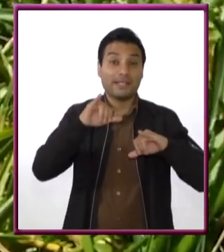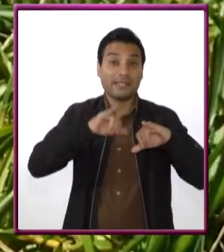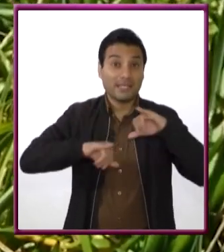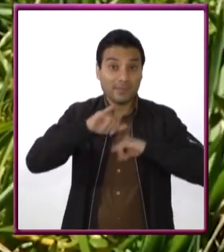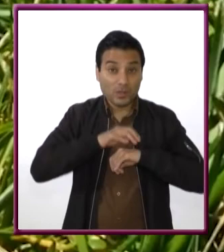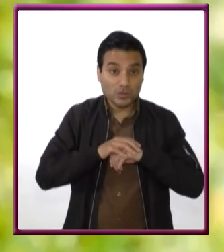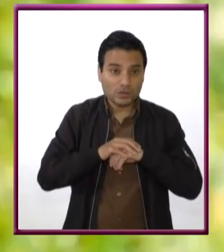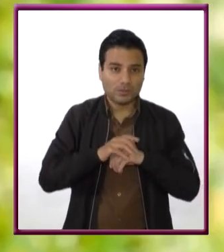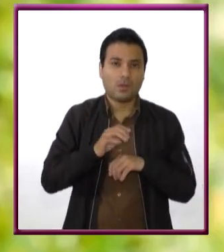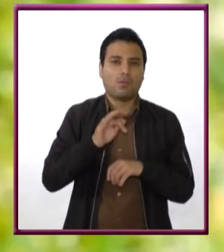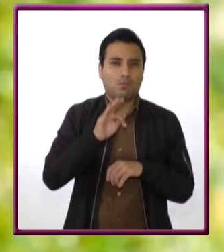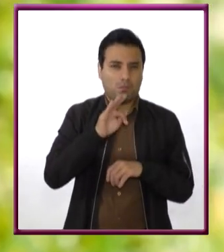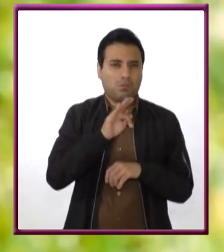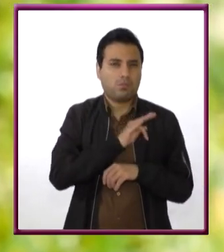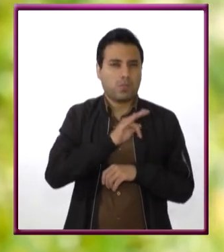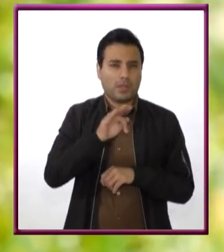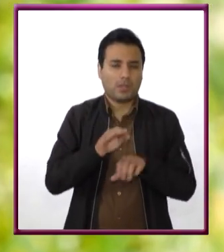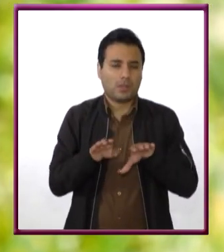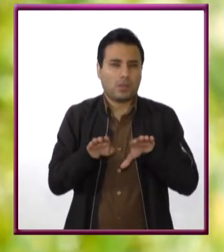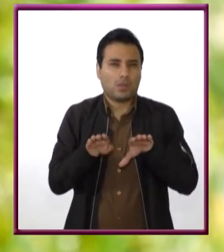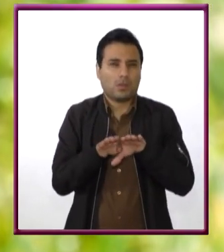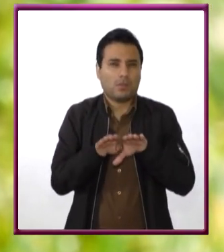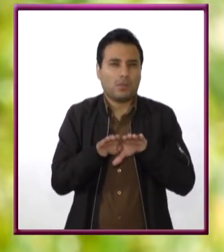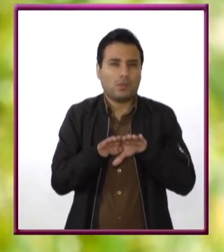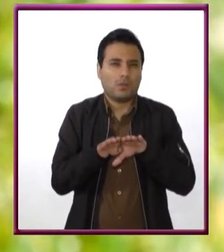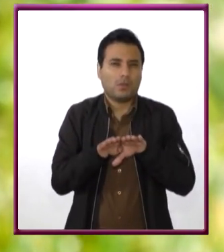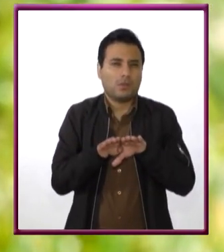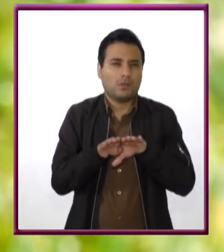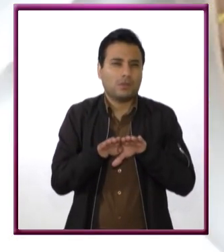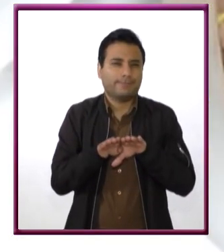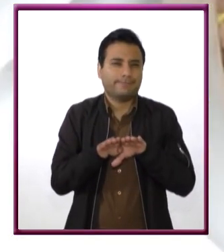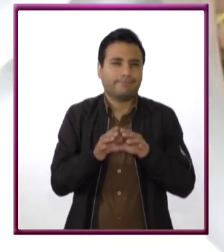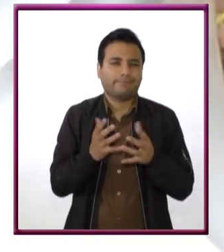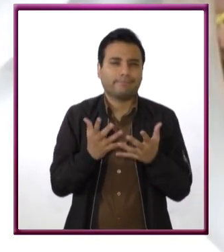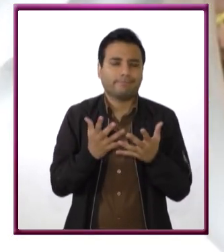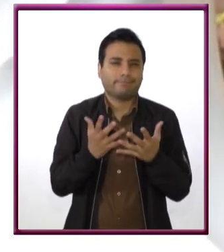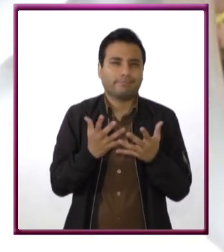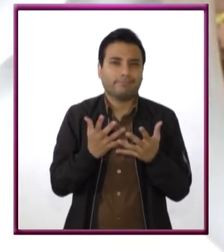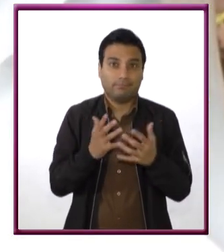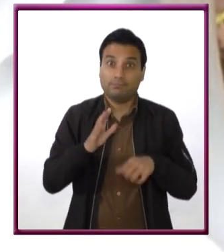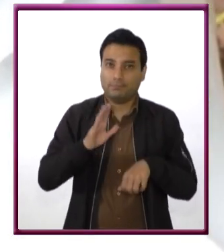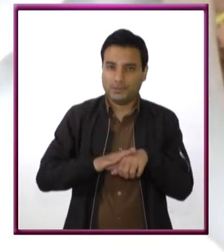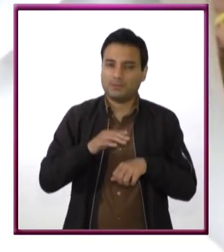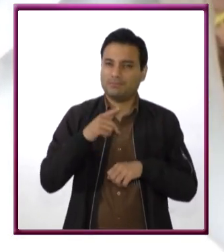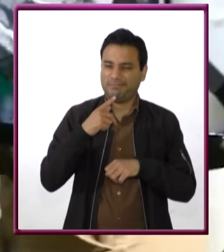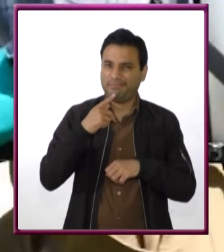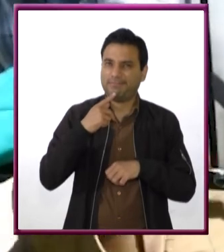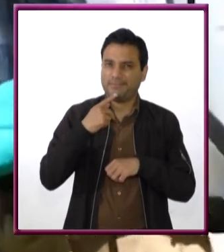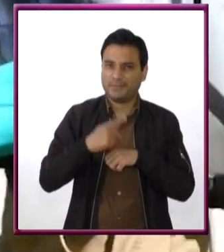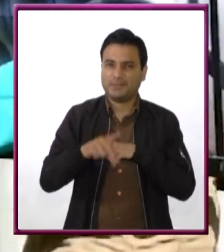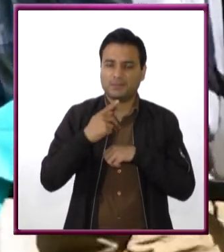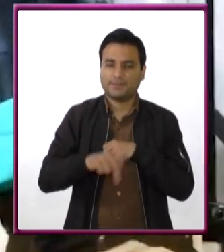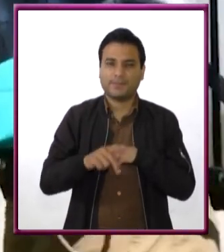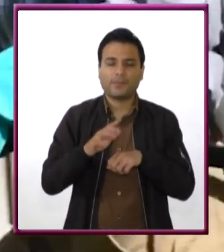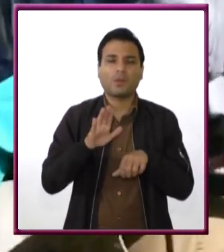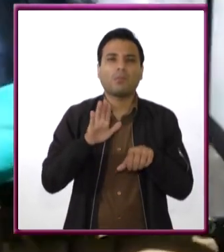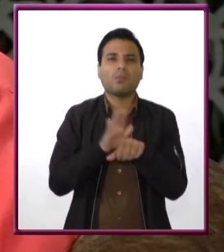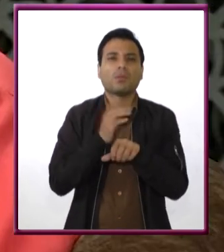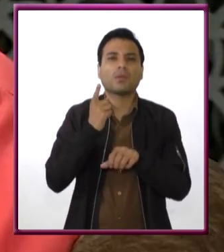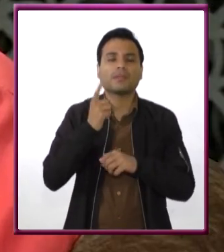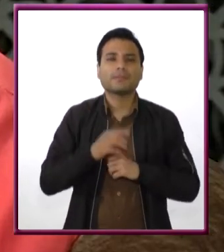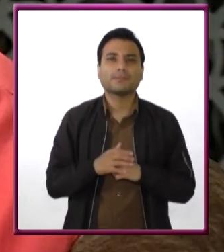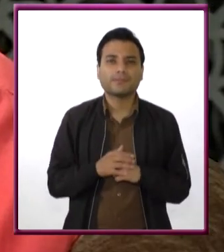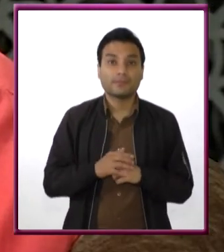tienen una dualidad química que los hace todavía de mayor riesgo porque en algún momento